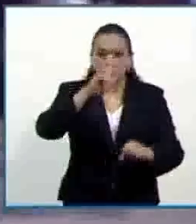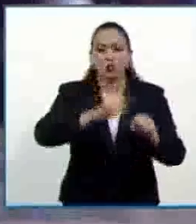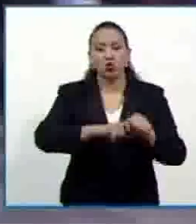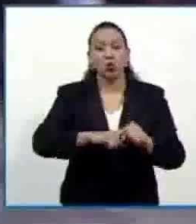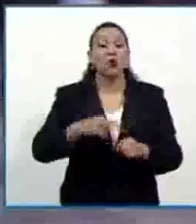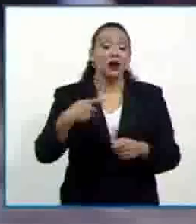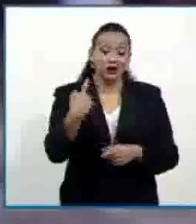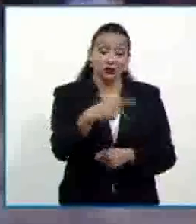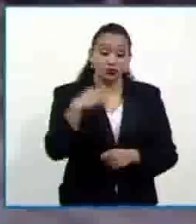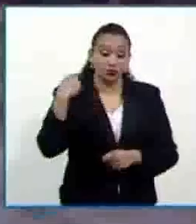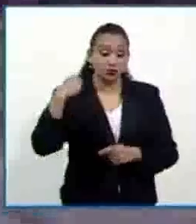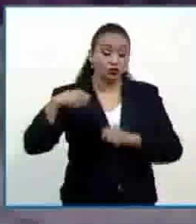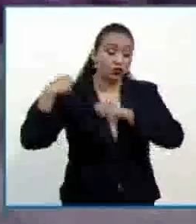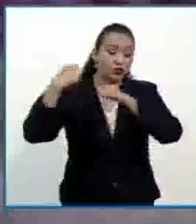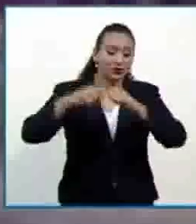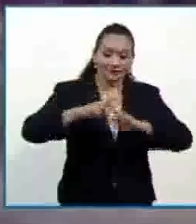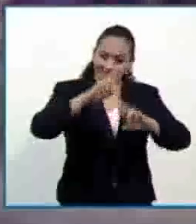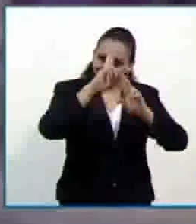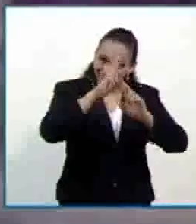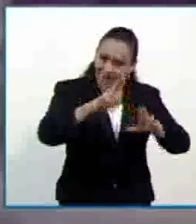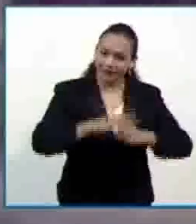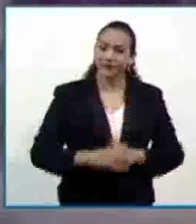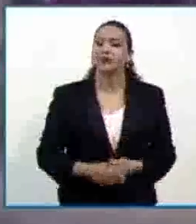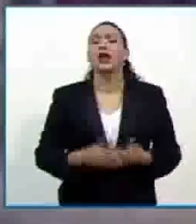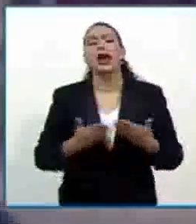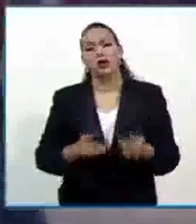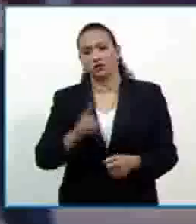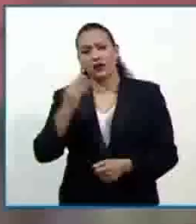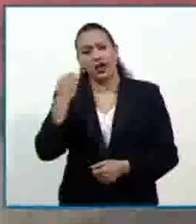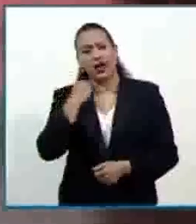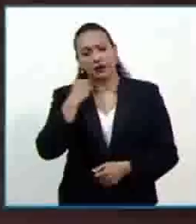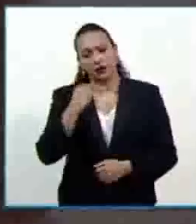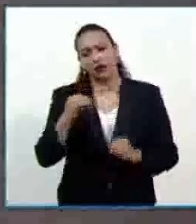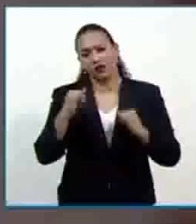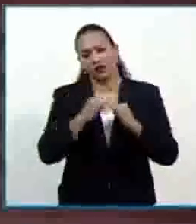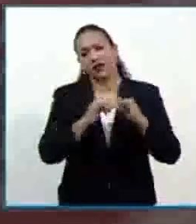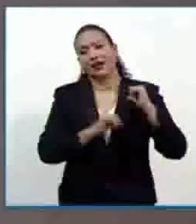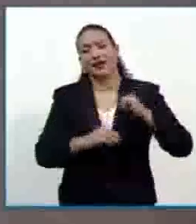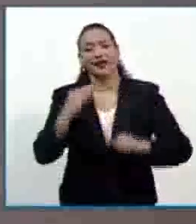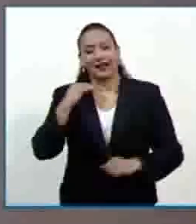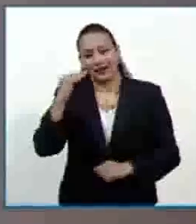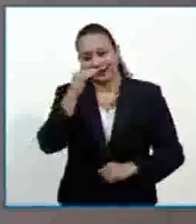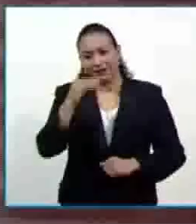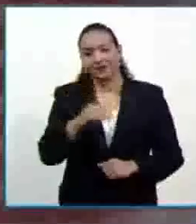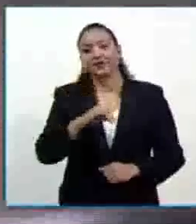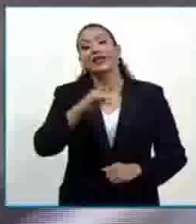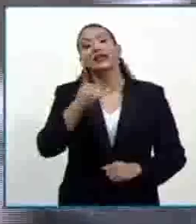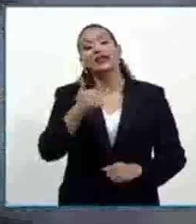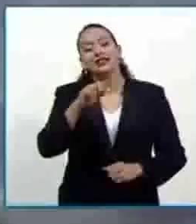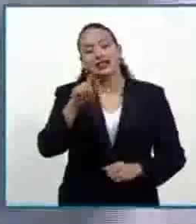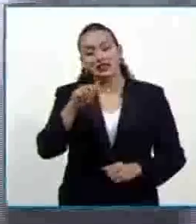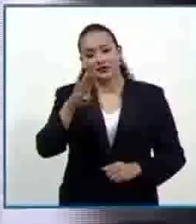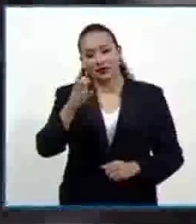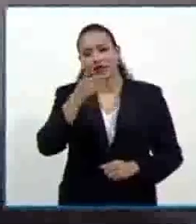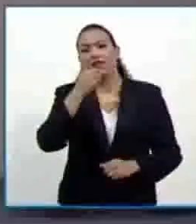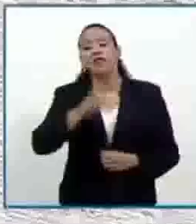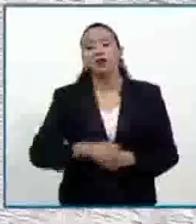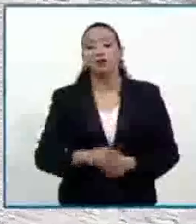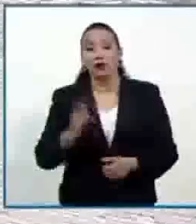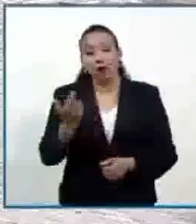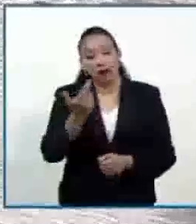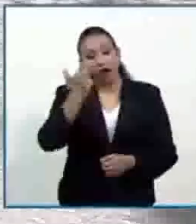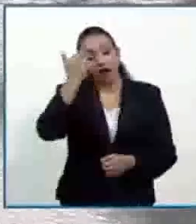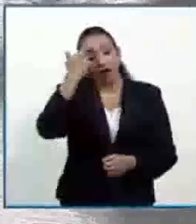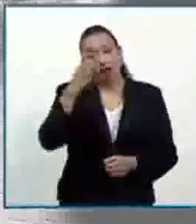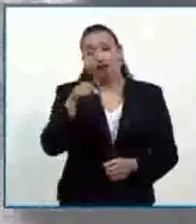dichas comunidades. La asesora jurídica de la Defensoría Pública Federal, Yazbek Oliva Vivanco Ocampo, recordó que en este